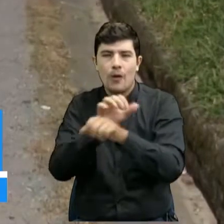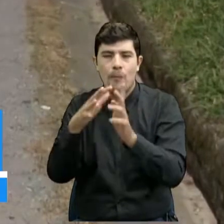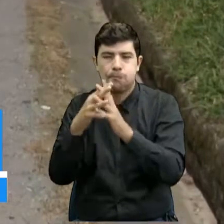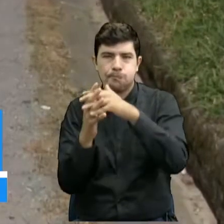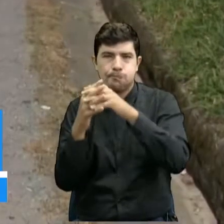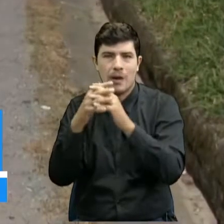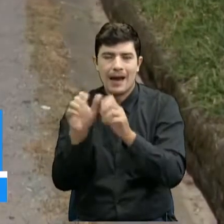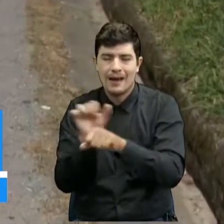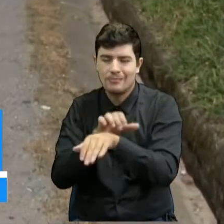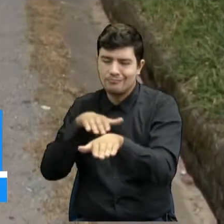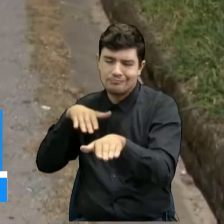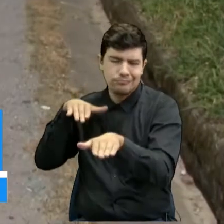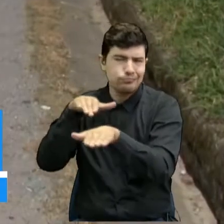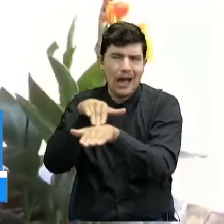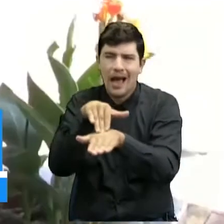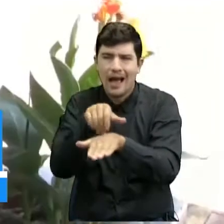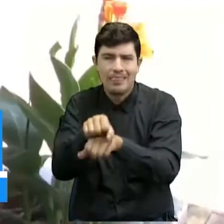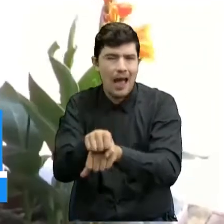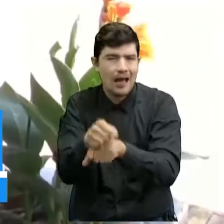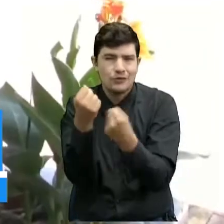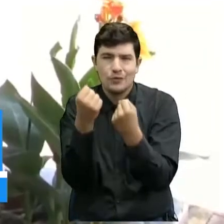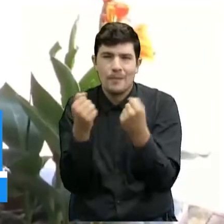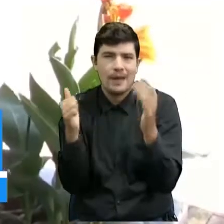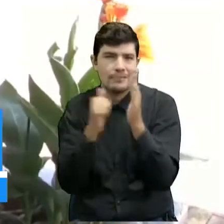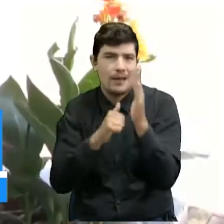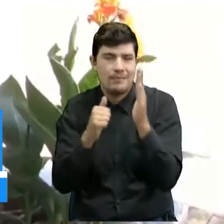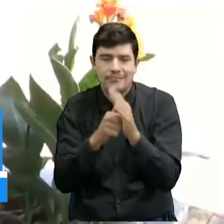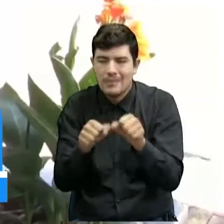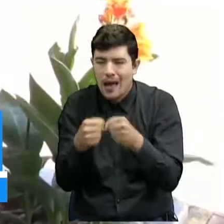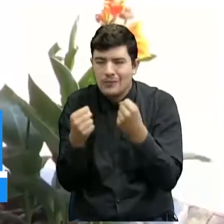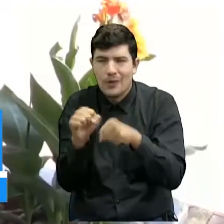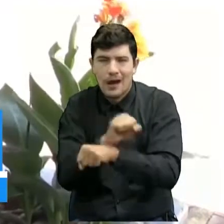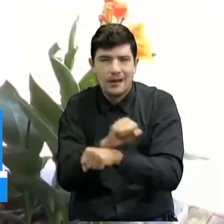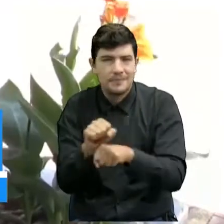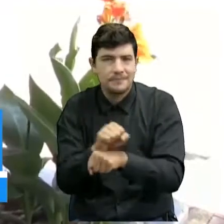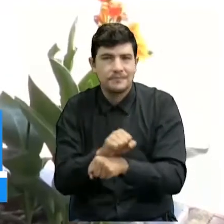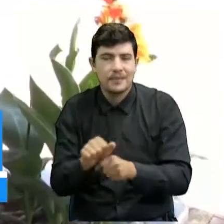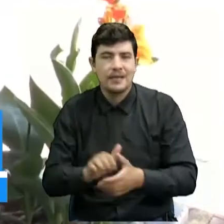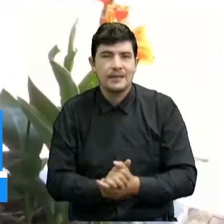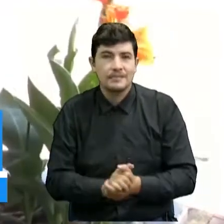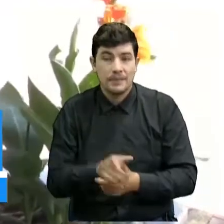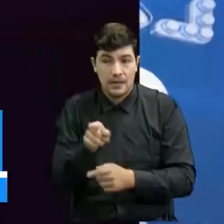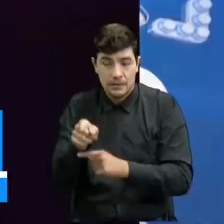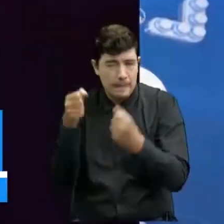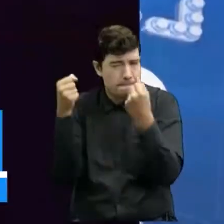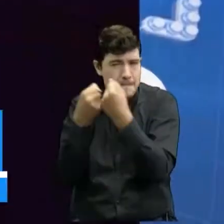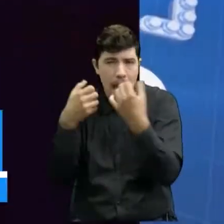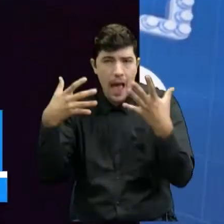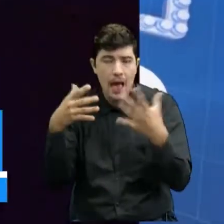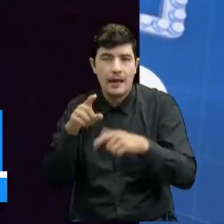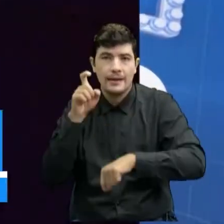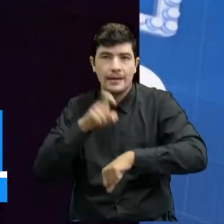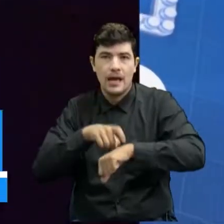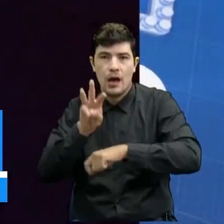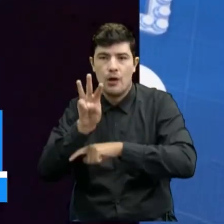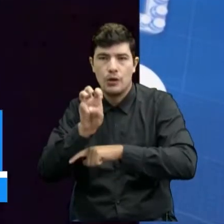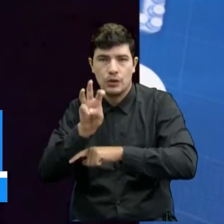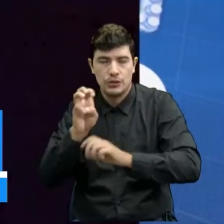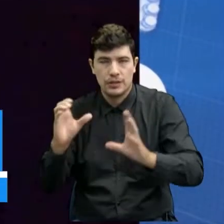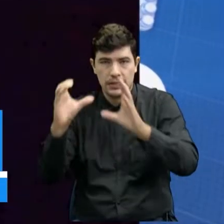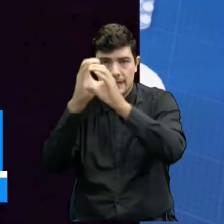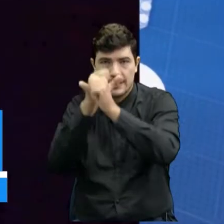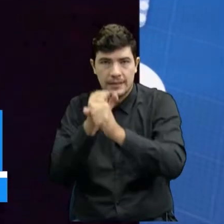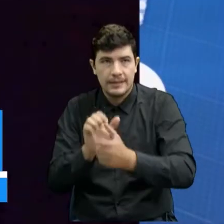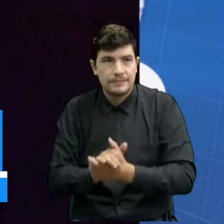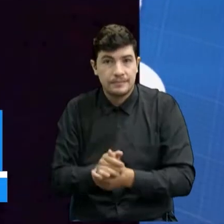pérdidas fueron totalmente materiales. Ese accidente se presentó a las 8 de la noche, donde un vehículo conducido por un ciudadano que